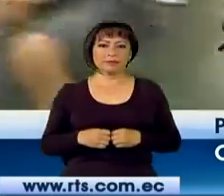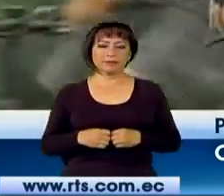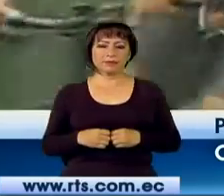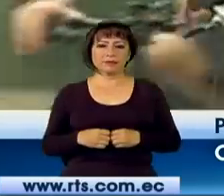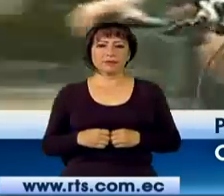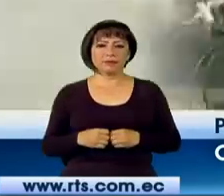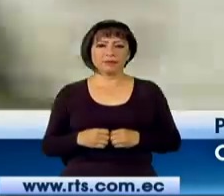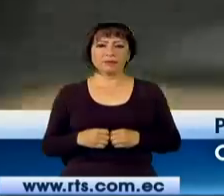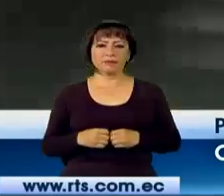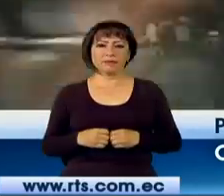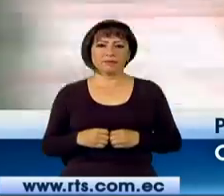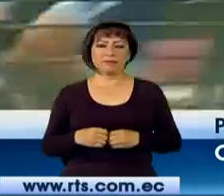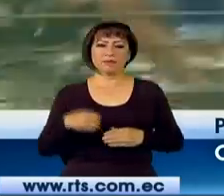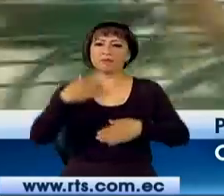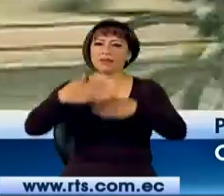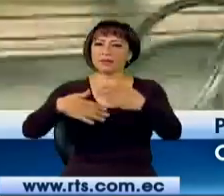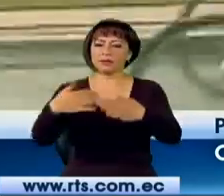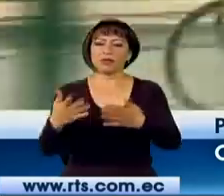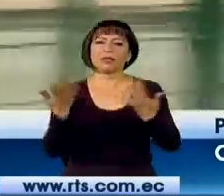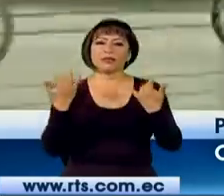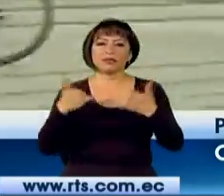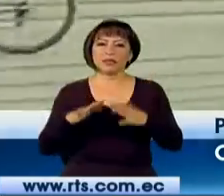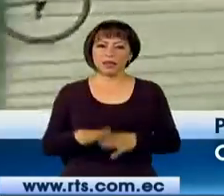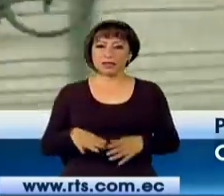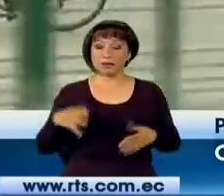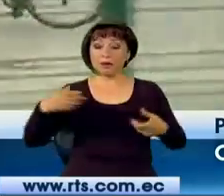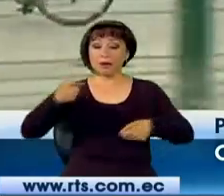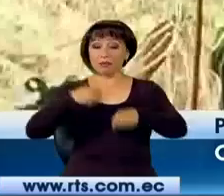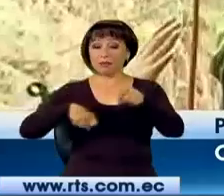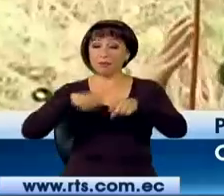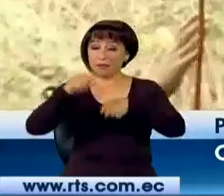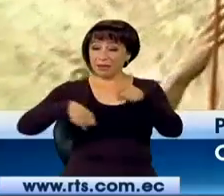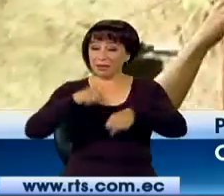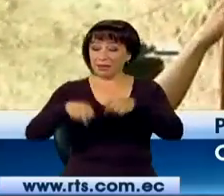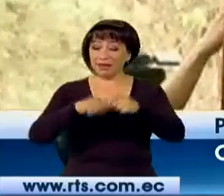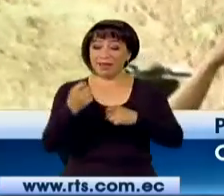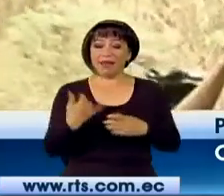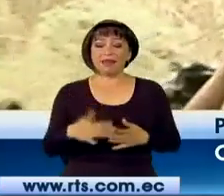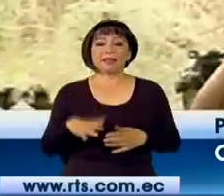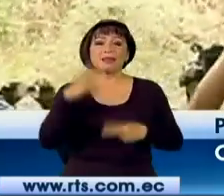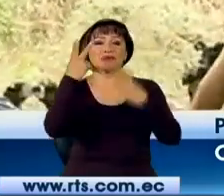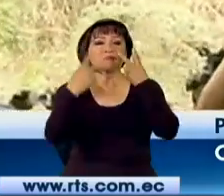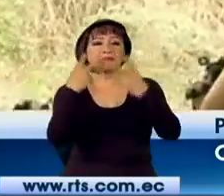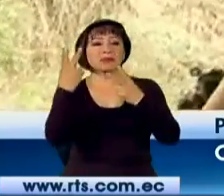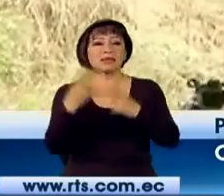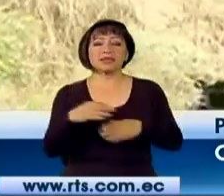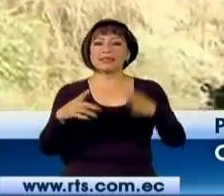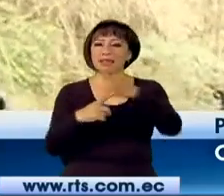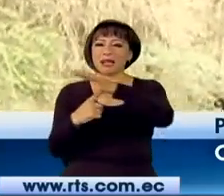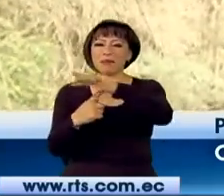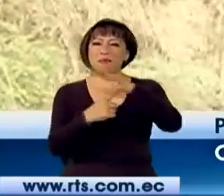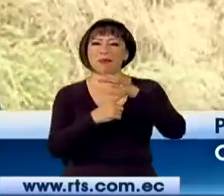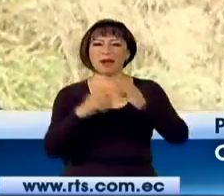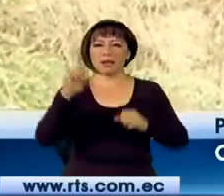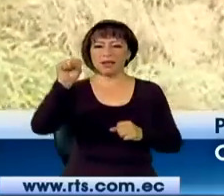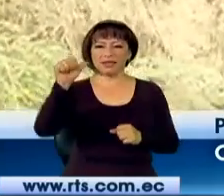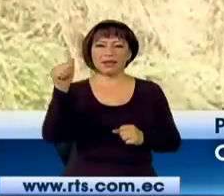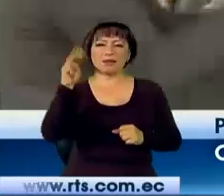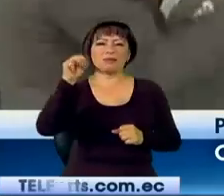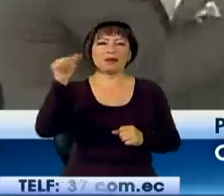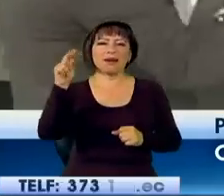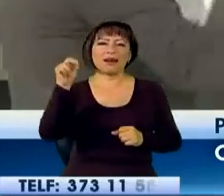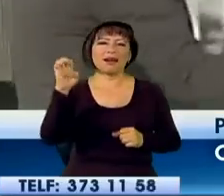Posteriormente acudió en bicicleta a los nuevos senderos del Parque Samanes. Fue una jornada de ejercicios físicos